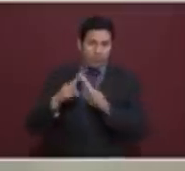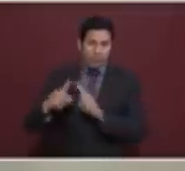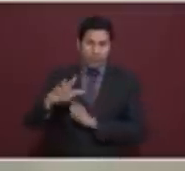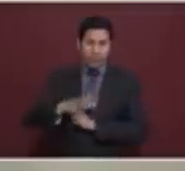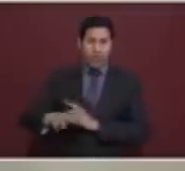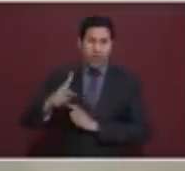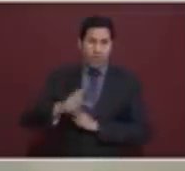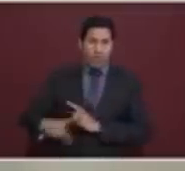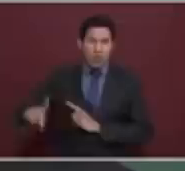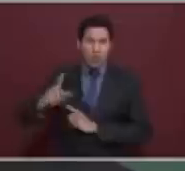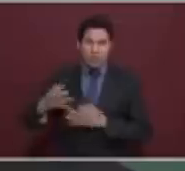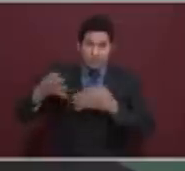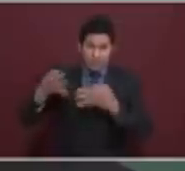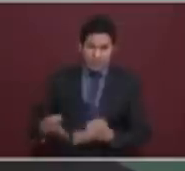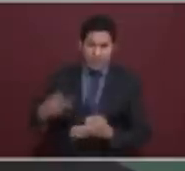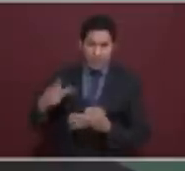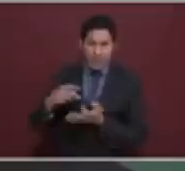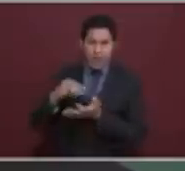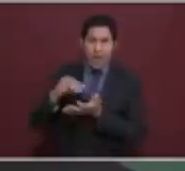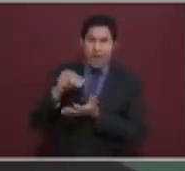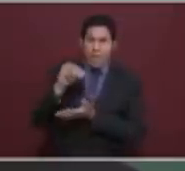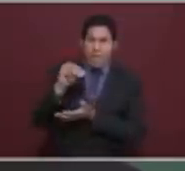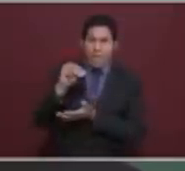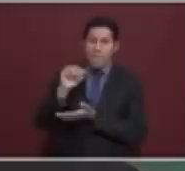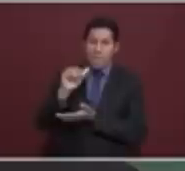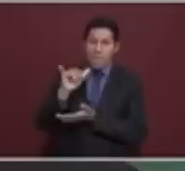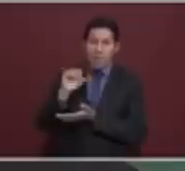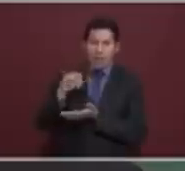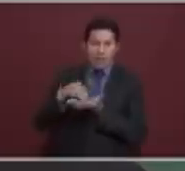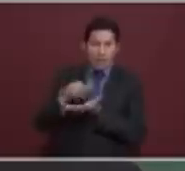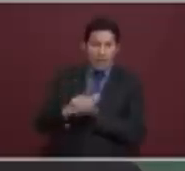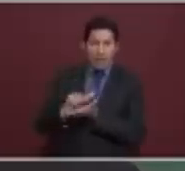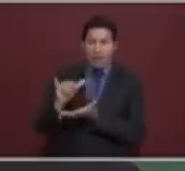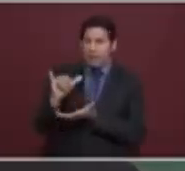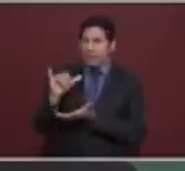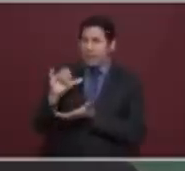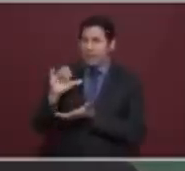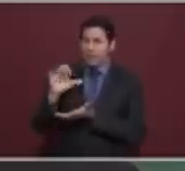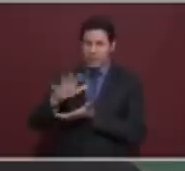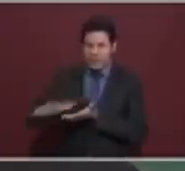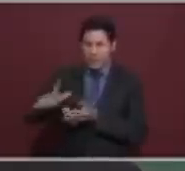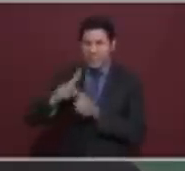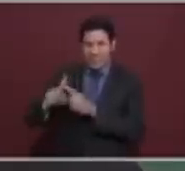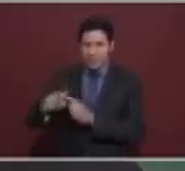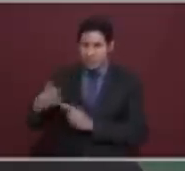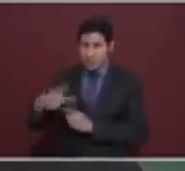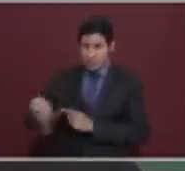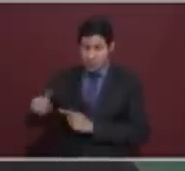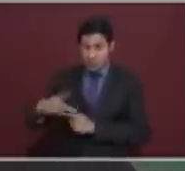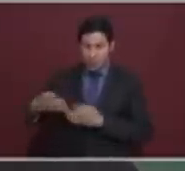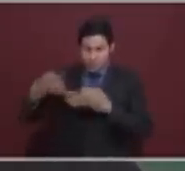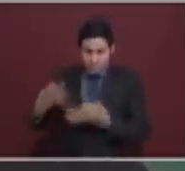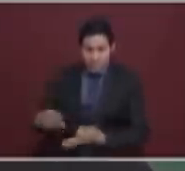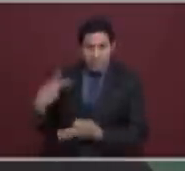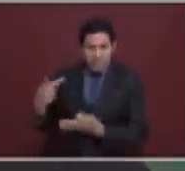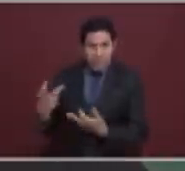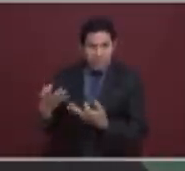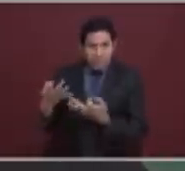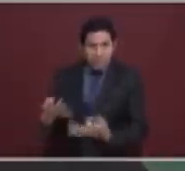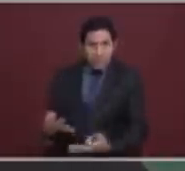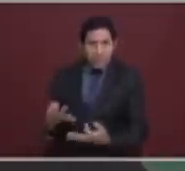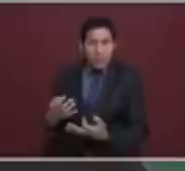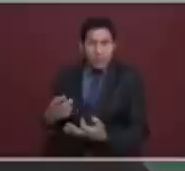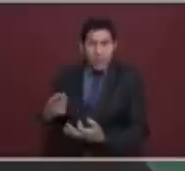pueblos originarios los mayas son tales ahí se da el hecho